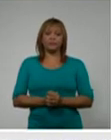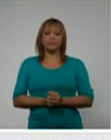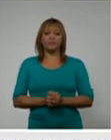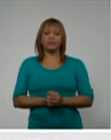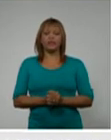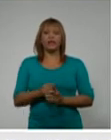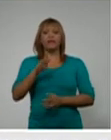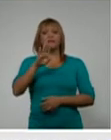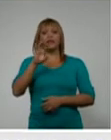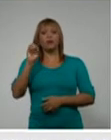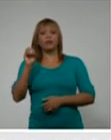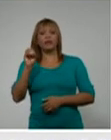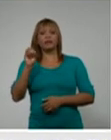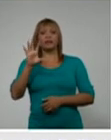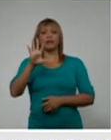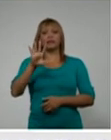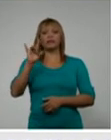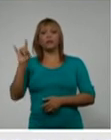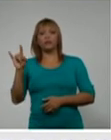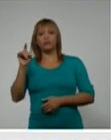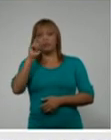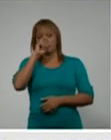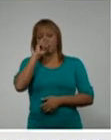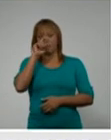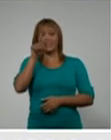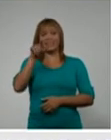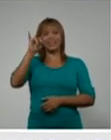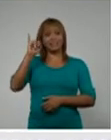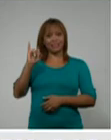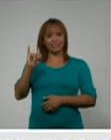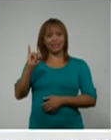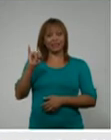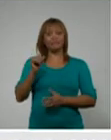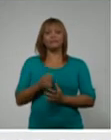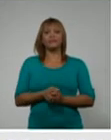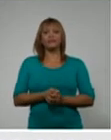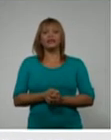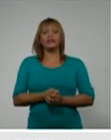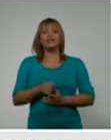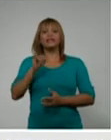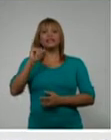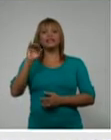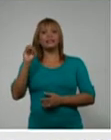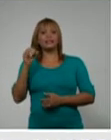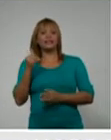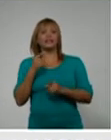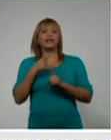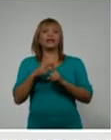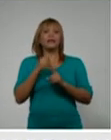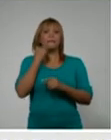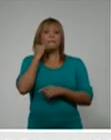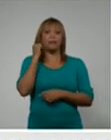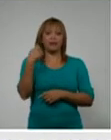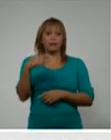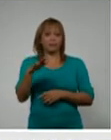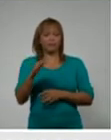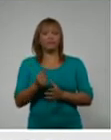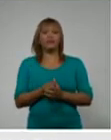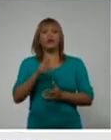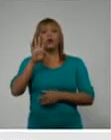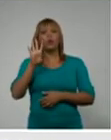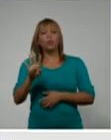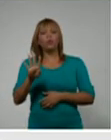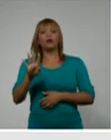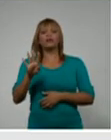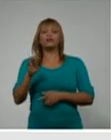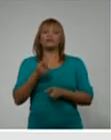40 a 59 años, 16, y de 60 años y más, 4 se diagnosticaron en